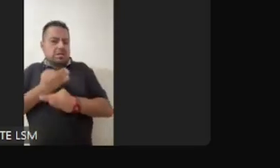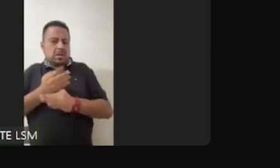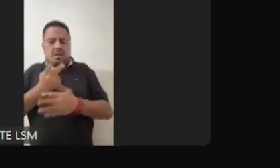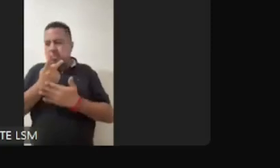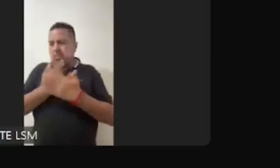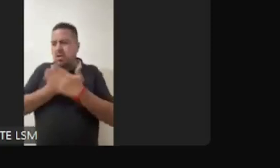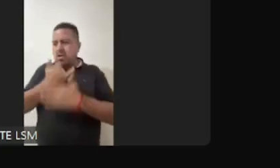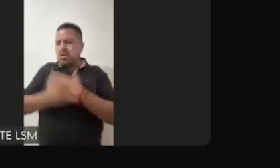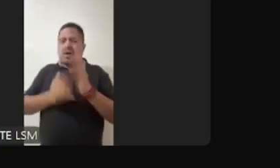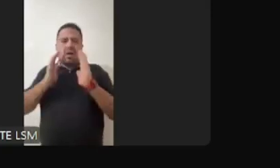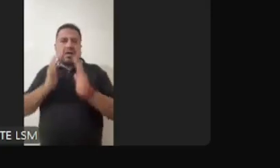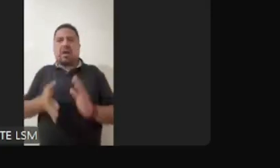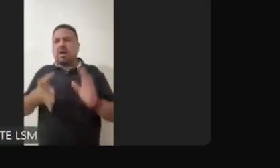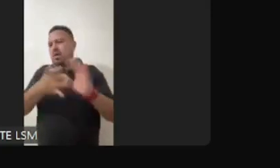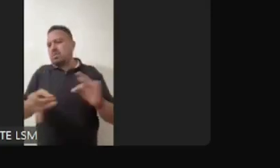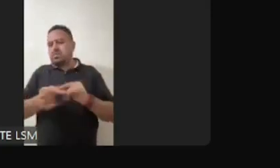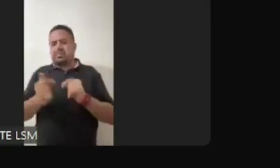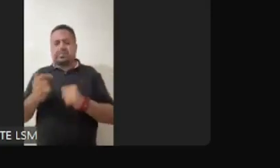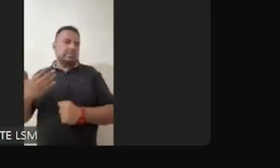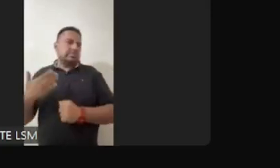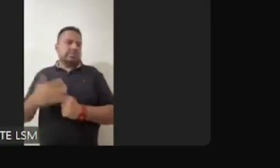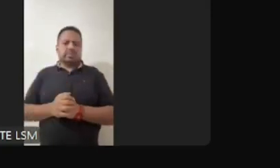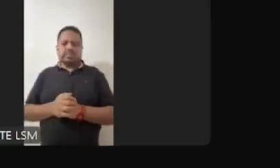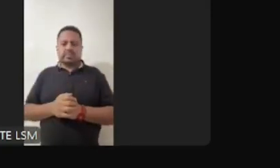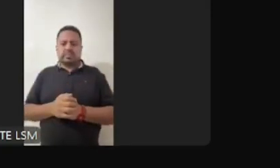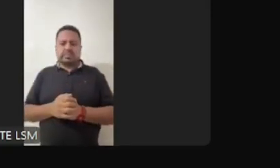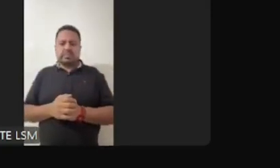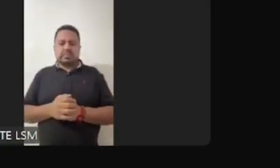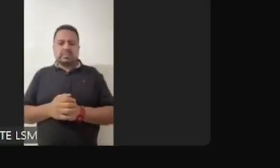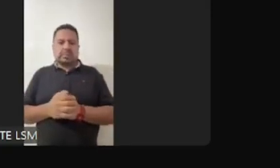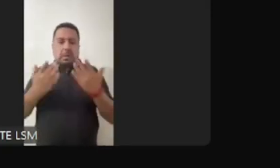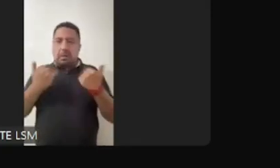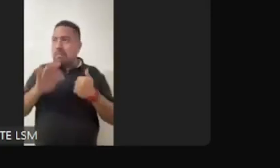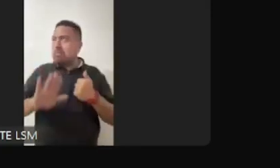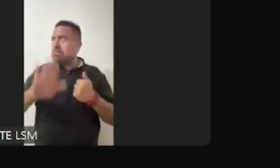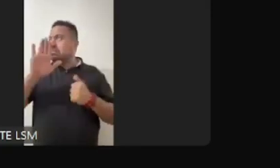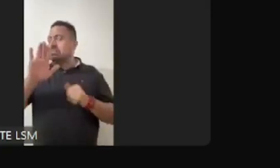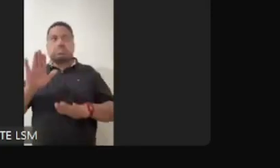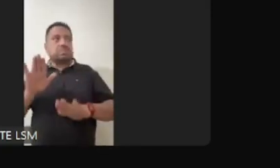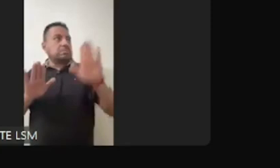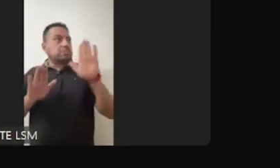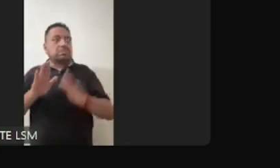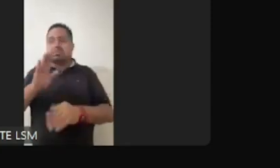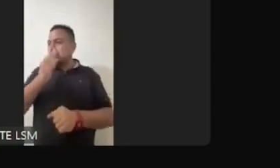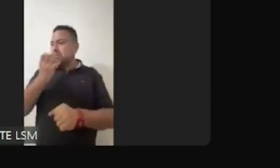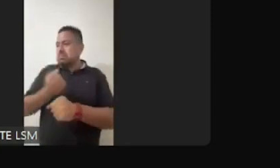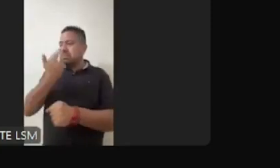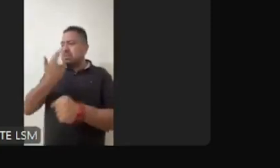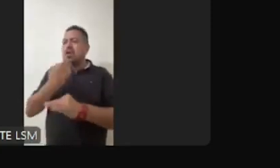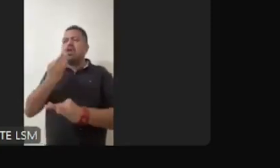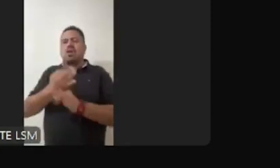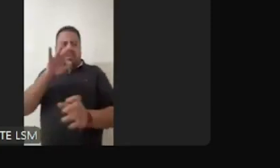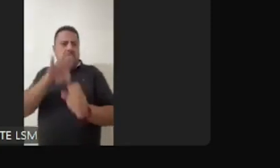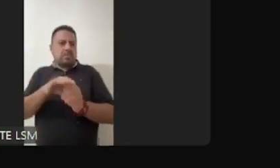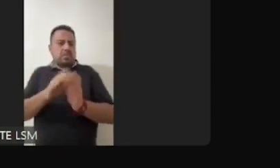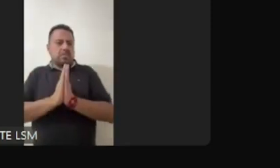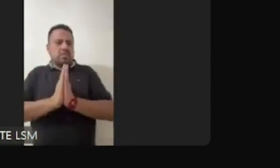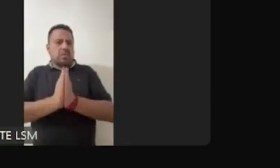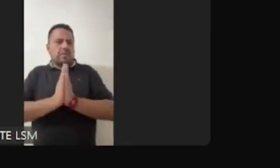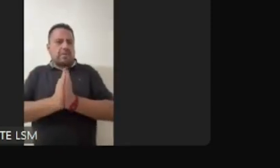proyectos de los cuales se ha dado cuenta de no haber intervenciones al respecto secretaria tome la votación por